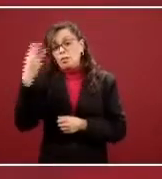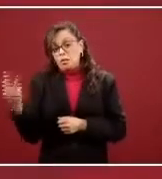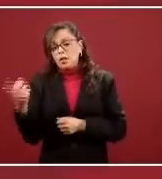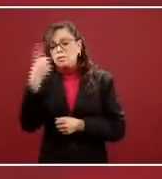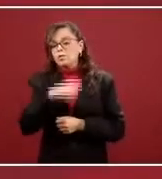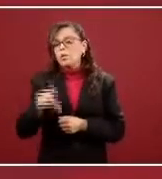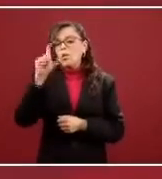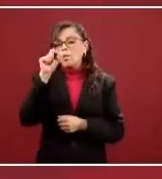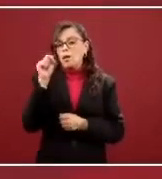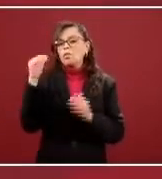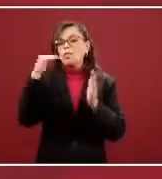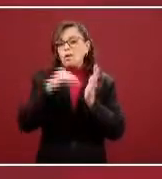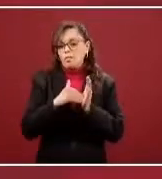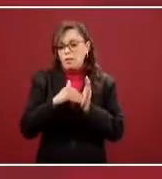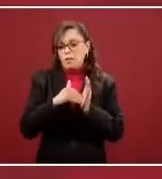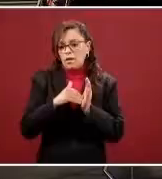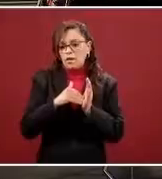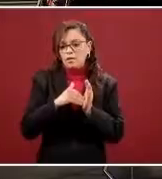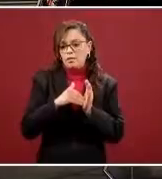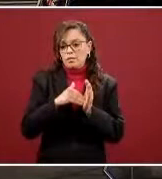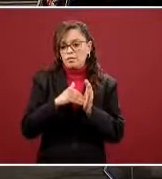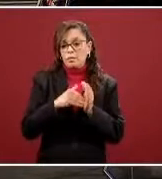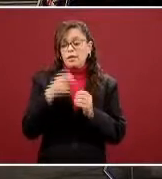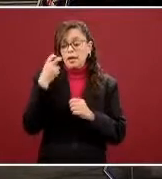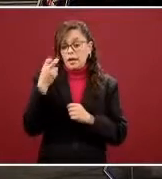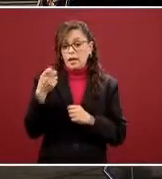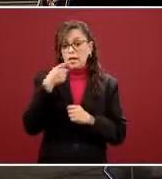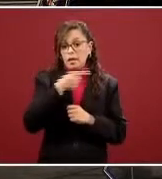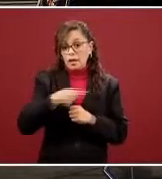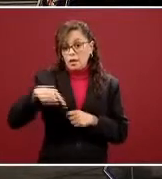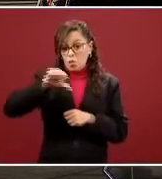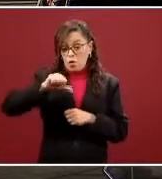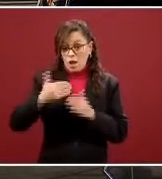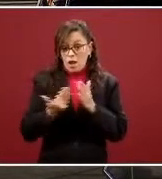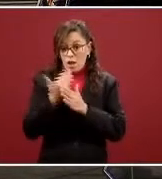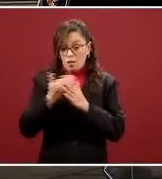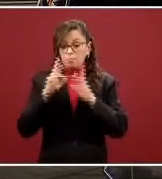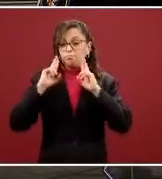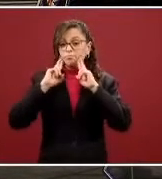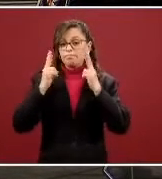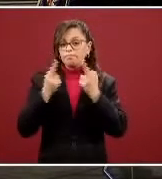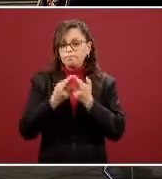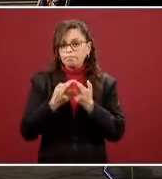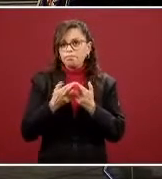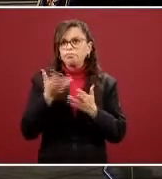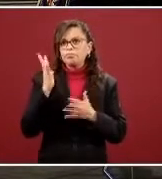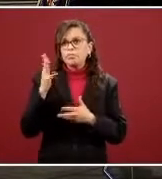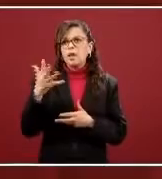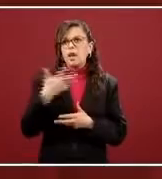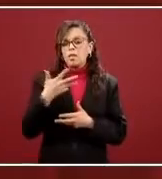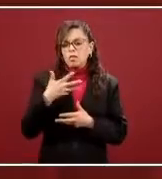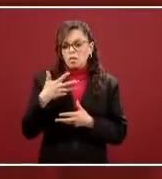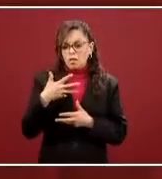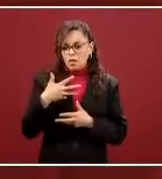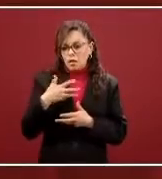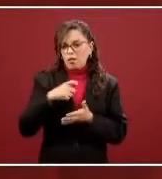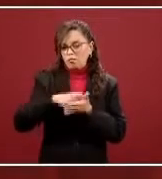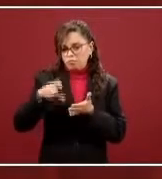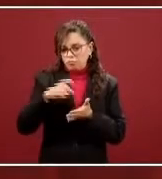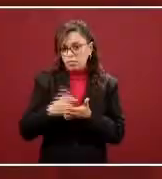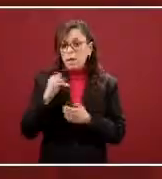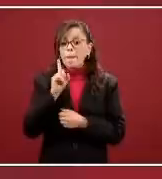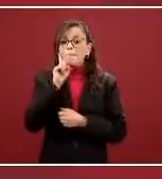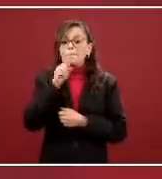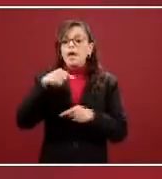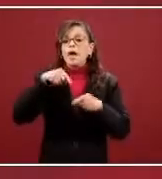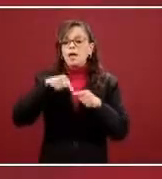reacciones. Estas 120,000 reacciones en la reunión de hoy día en la mañana, ¿sí?, ya se tienen adquiridas y el día de mañana empieza